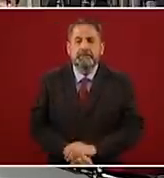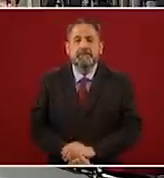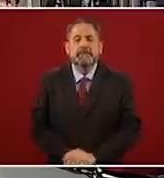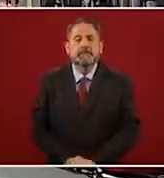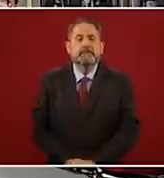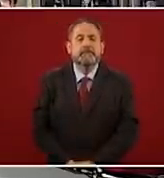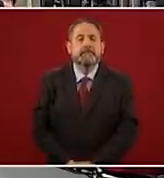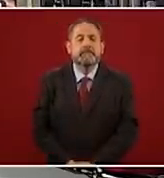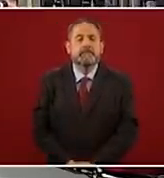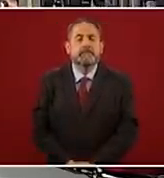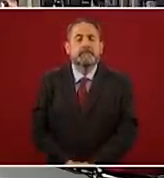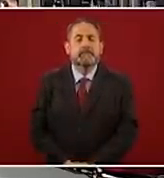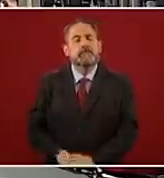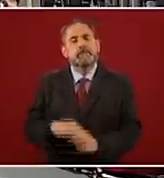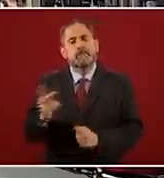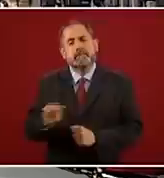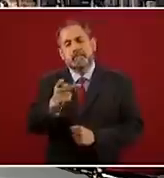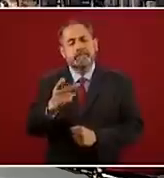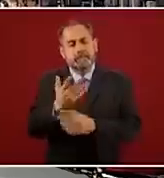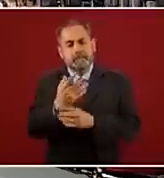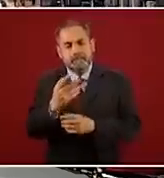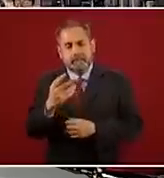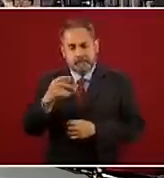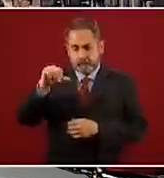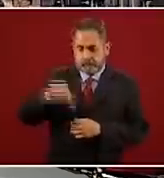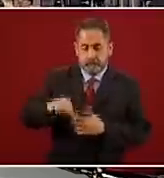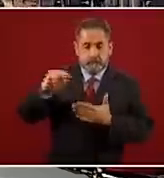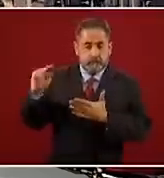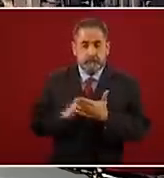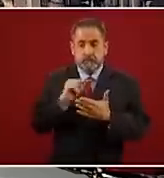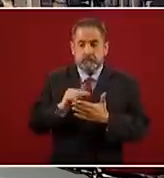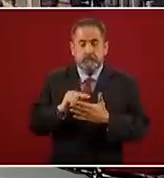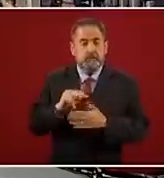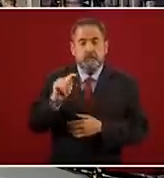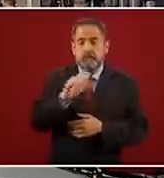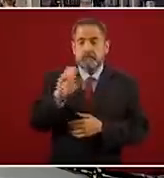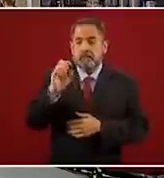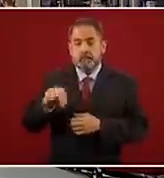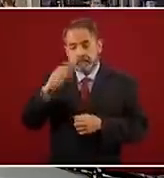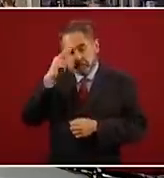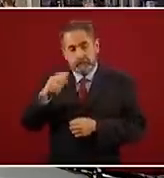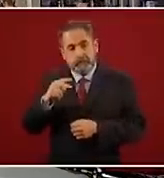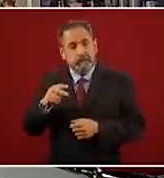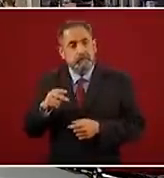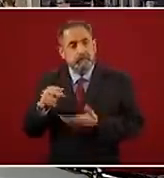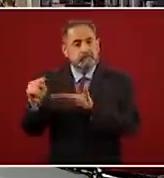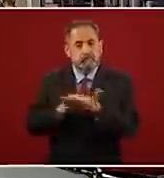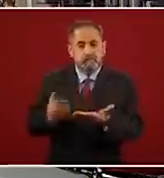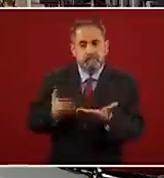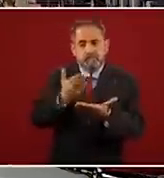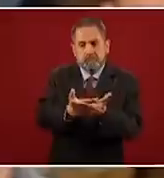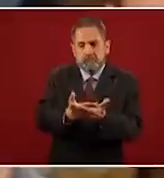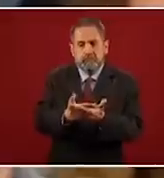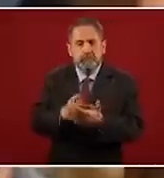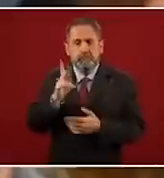presidente. Preguntarle, por un lado, hoy se firma el Tratado de Comercio en Estados Unidos. Había dicho usted que se iba a presentar una especie